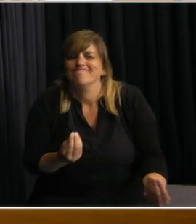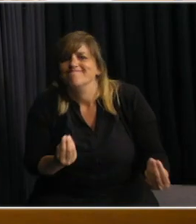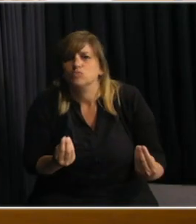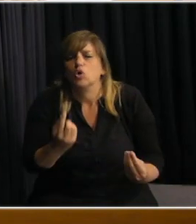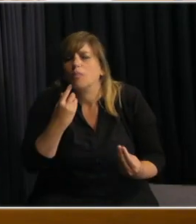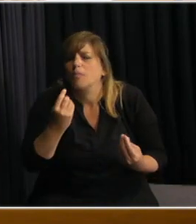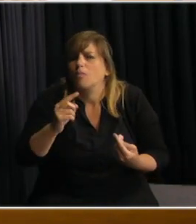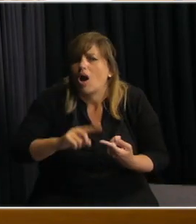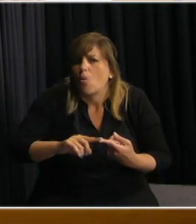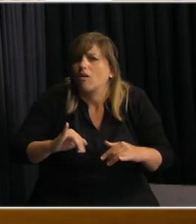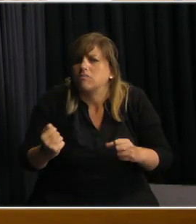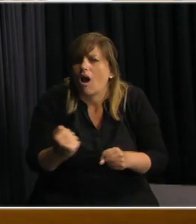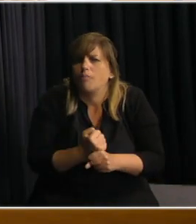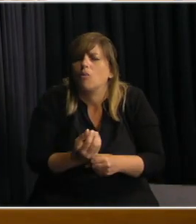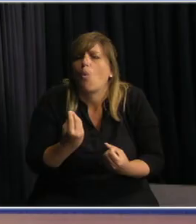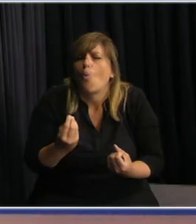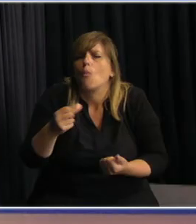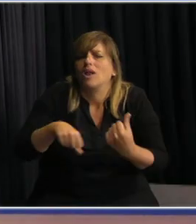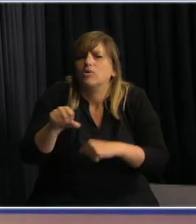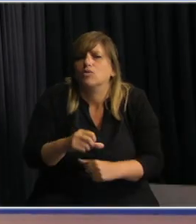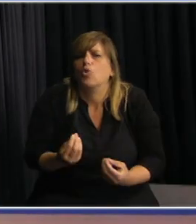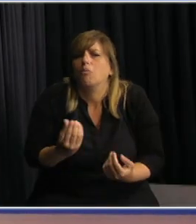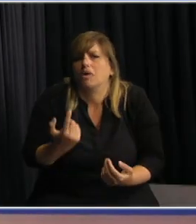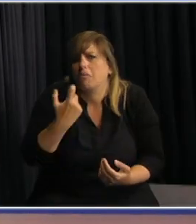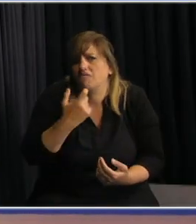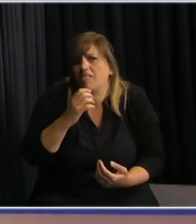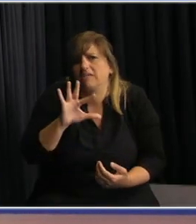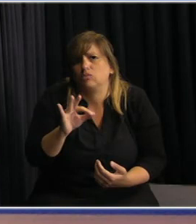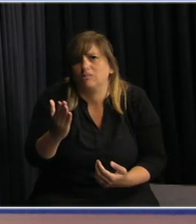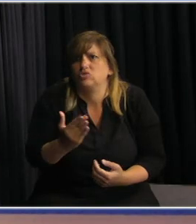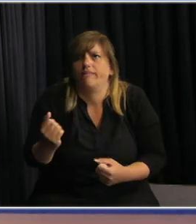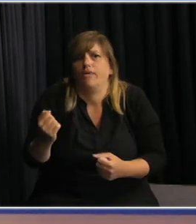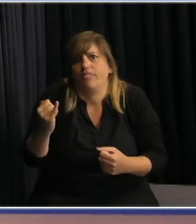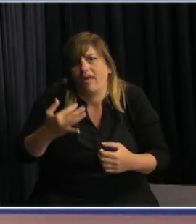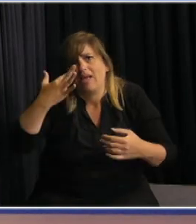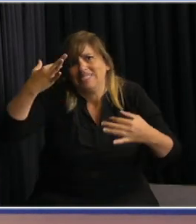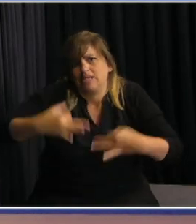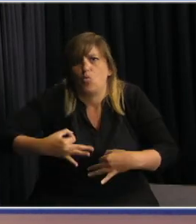porque finalmente se concretó con este laboratorio. Muchas gracias. Nosotros mandamos